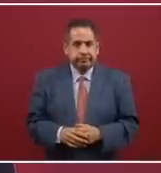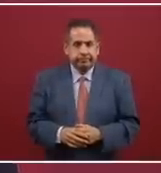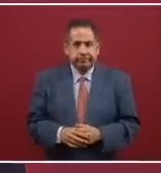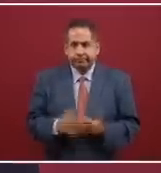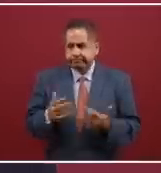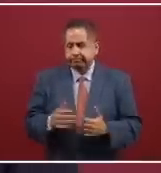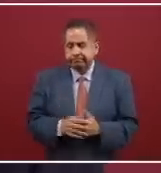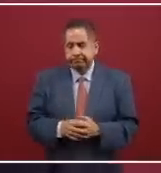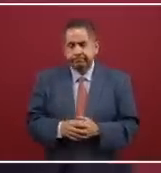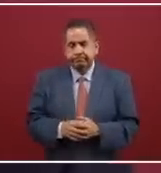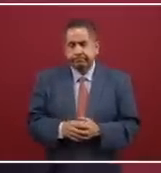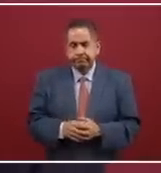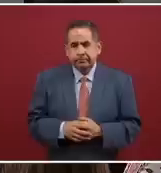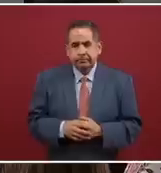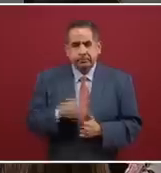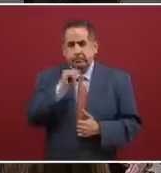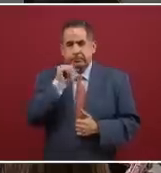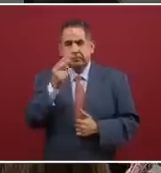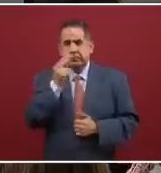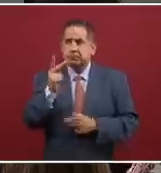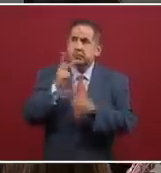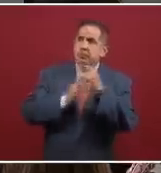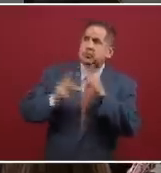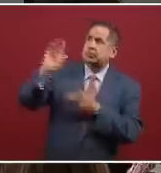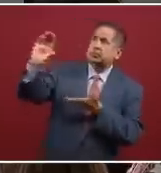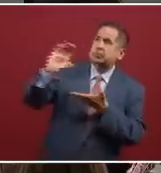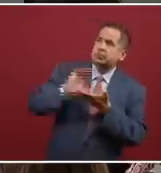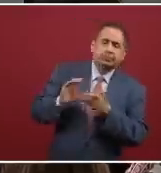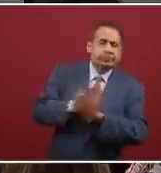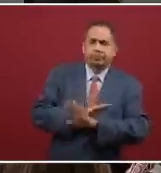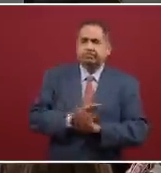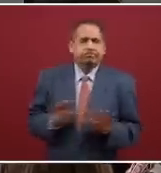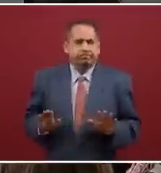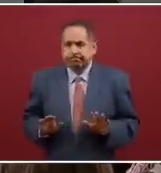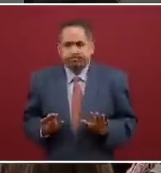no necesitamos pedir un crédito